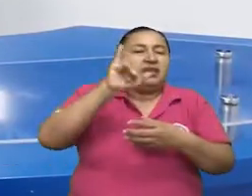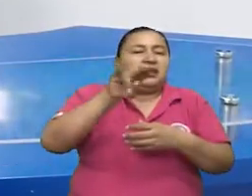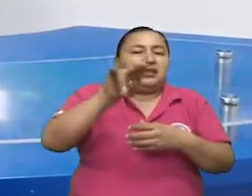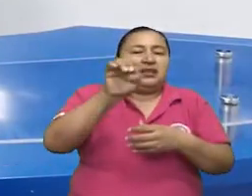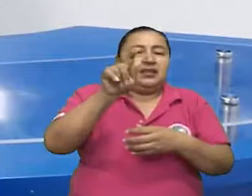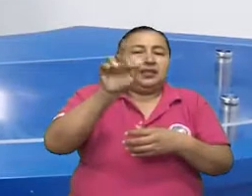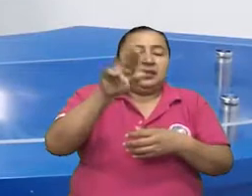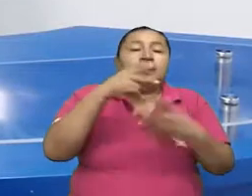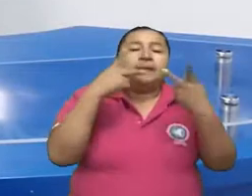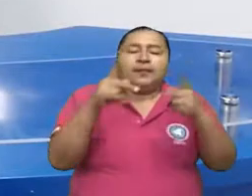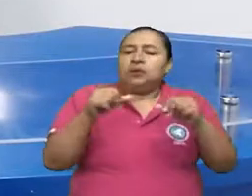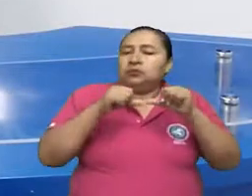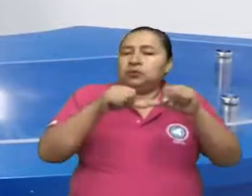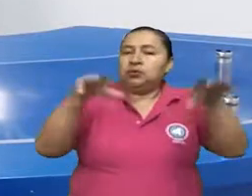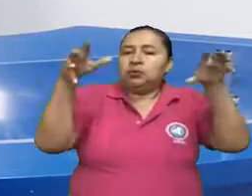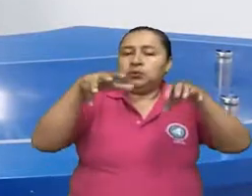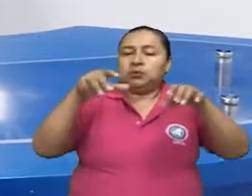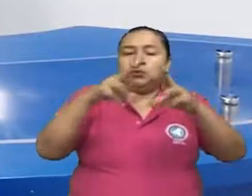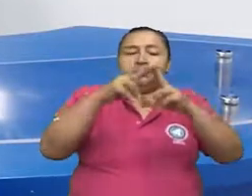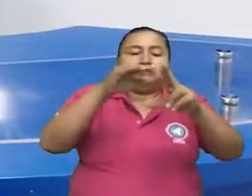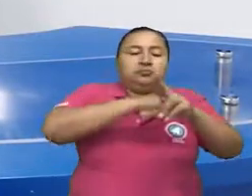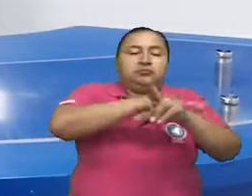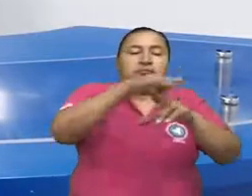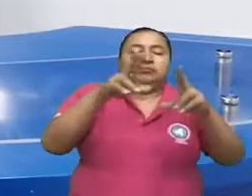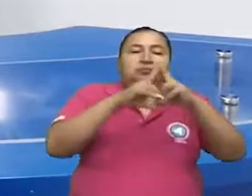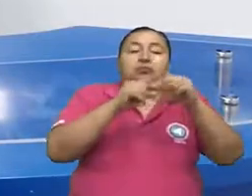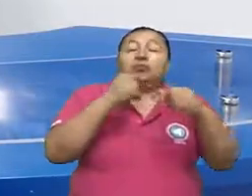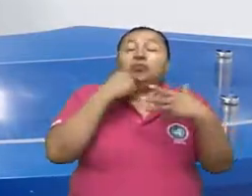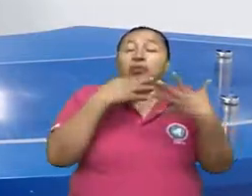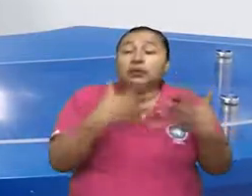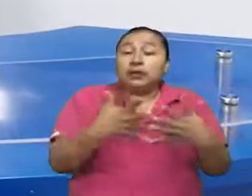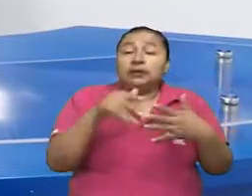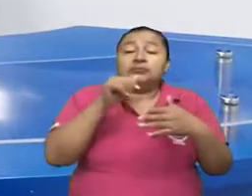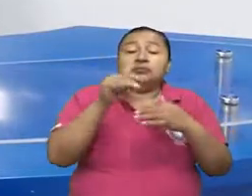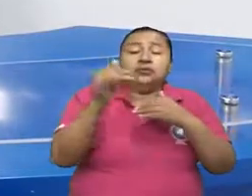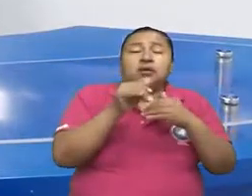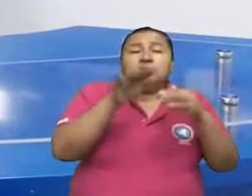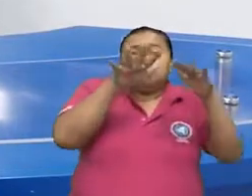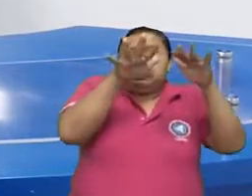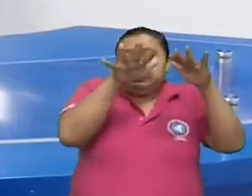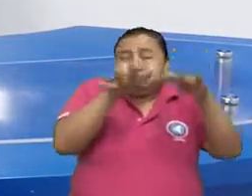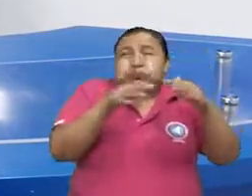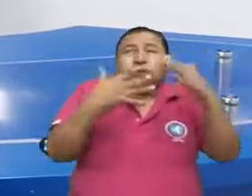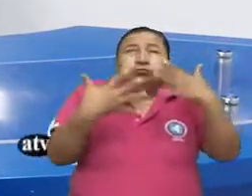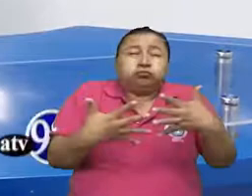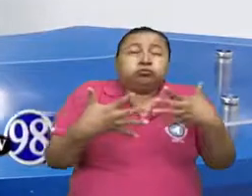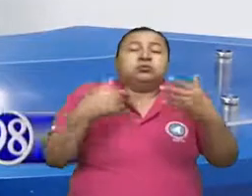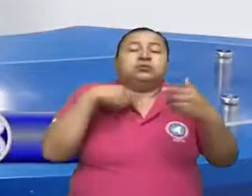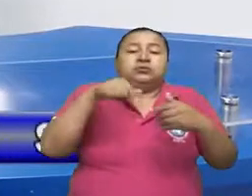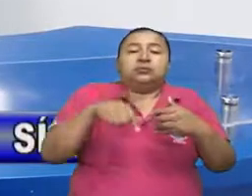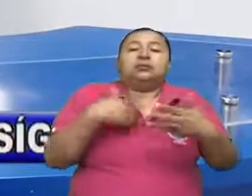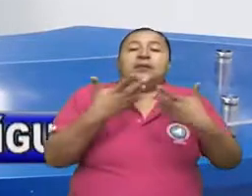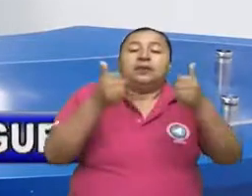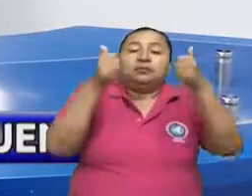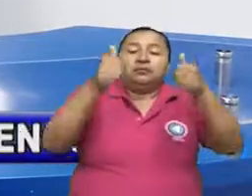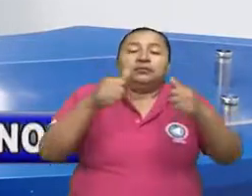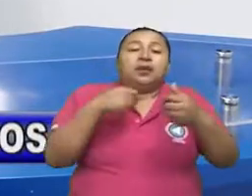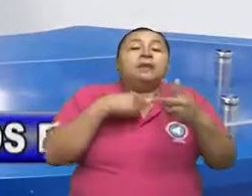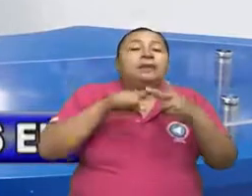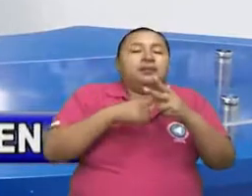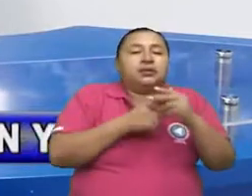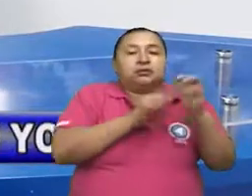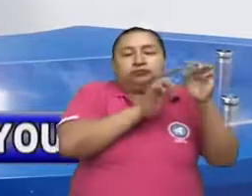las lluvias se mantendrán en el Pacífico nicaragüense debido al área de bajas presiones. Además, se anunció el ingreso de la